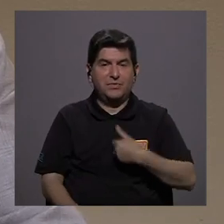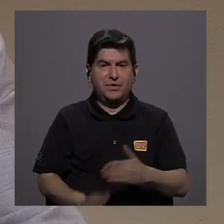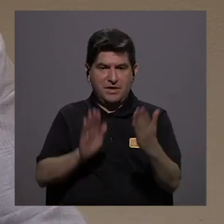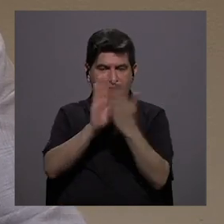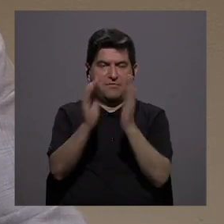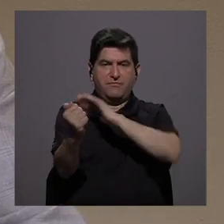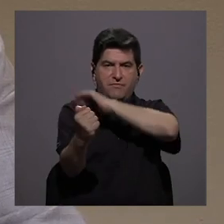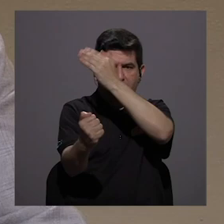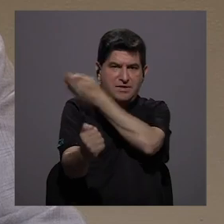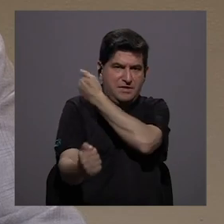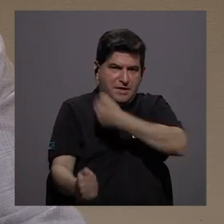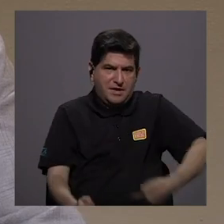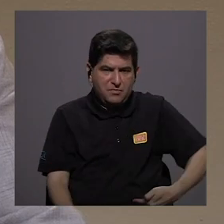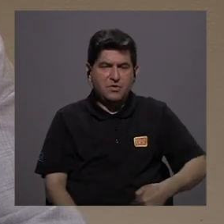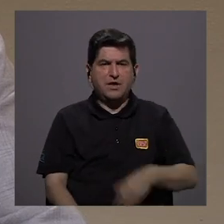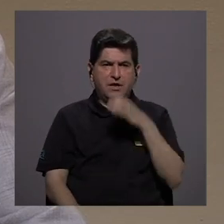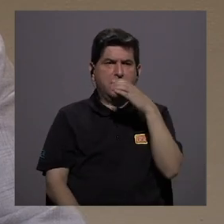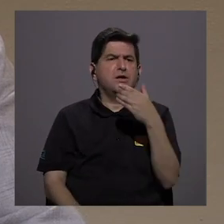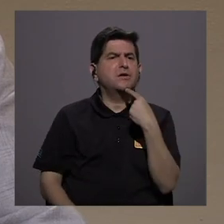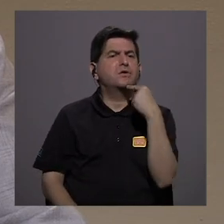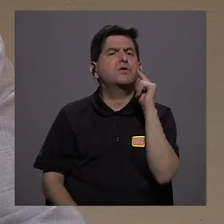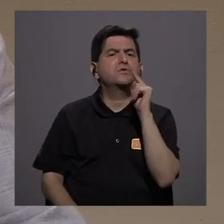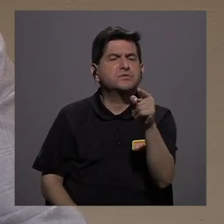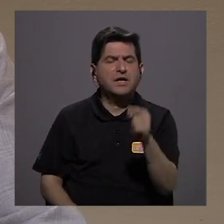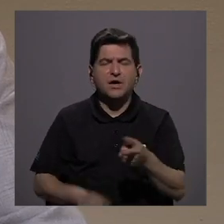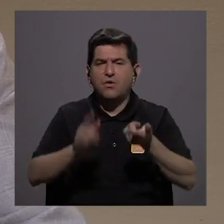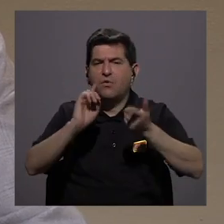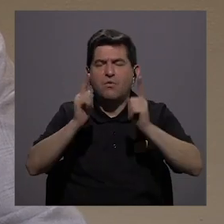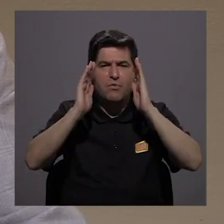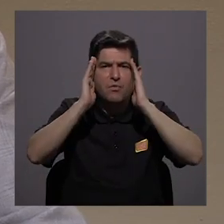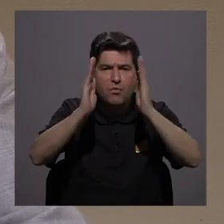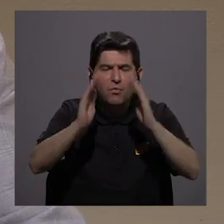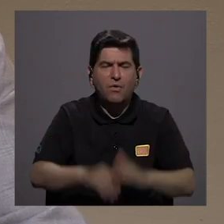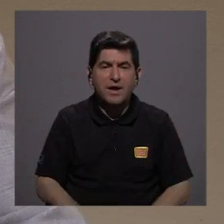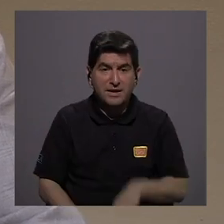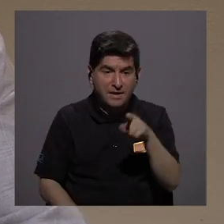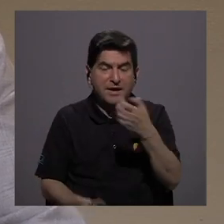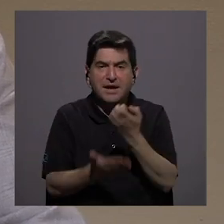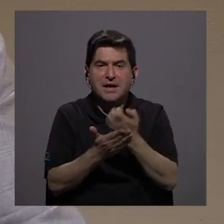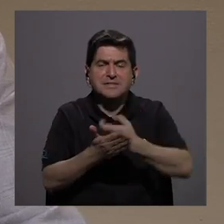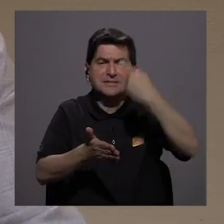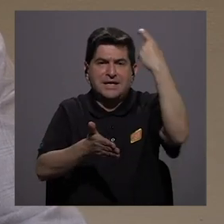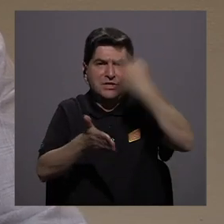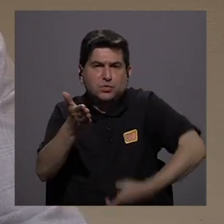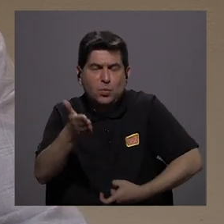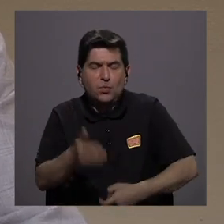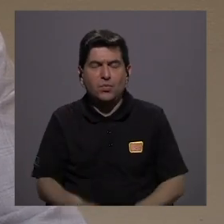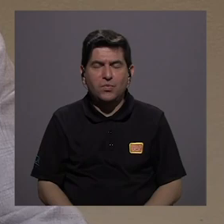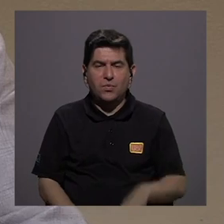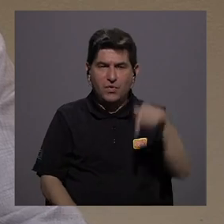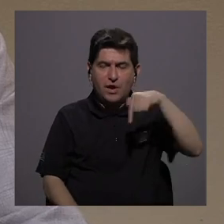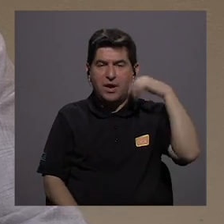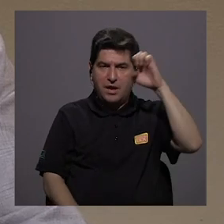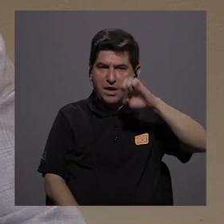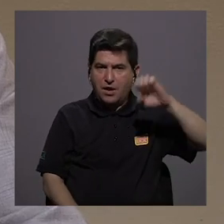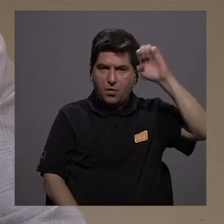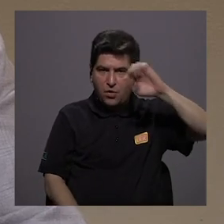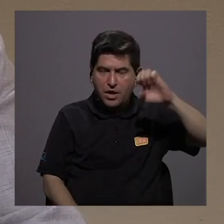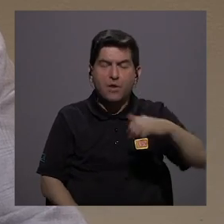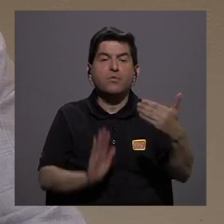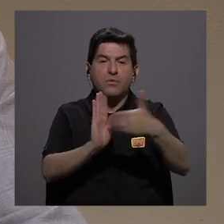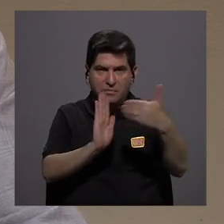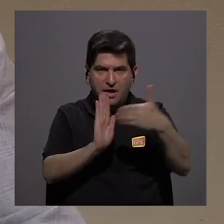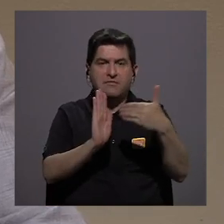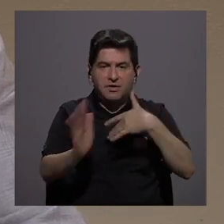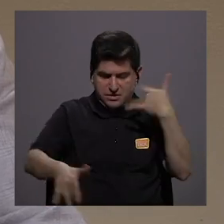frente al Ejecutivo y tuviese que hacerle una recomendación, ¿hacia cuál vía iría desde esa economía dura que hoy Europa lo está